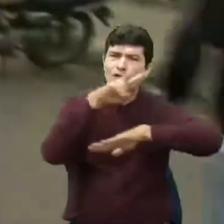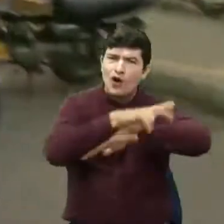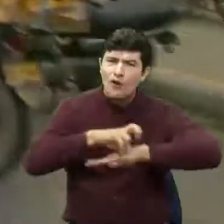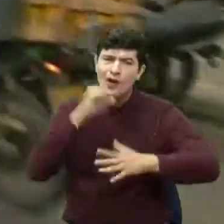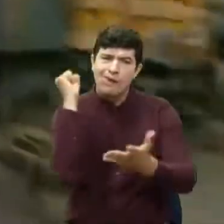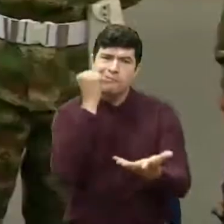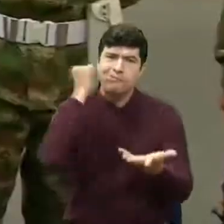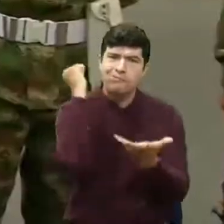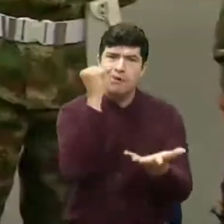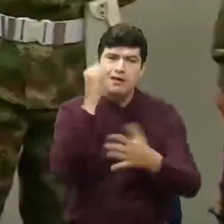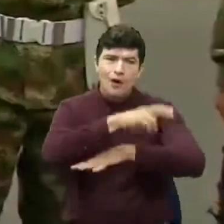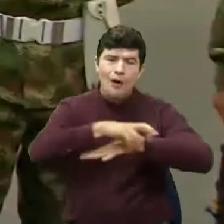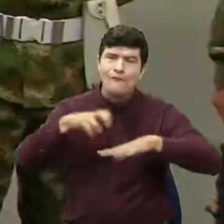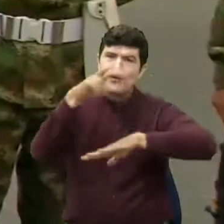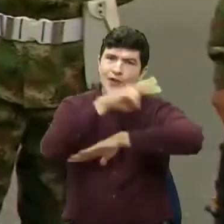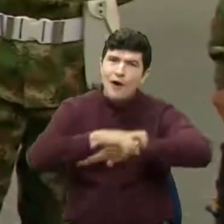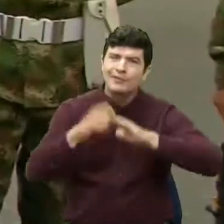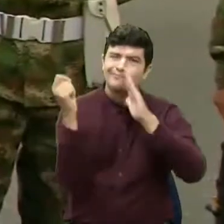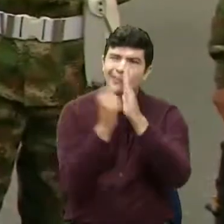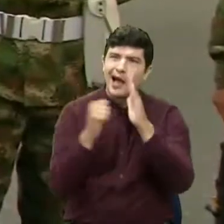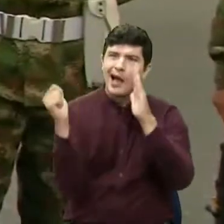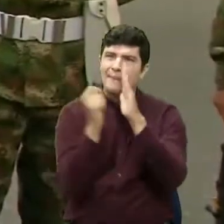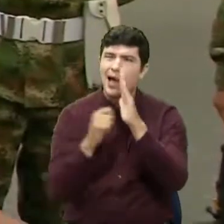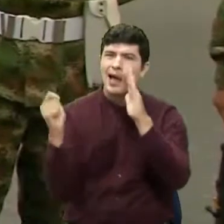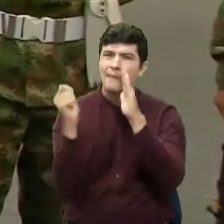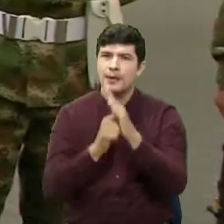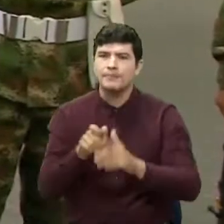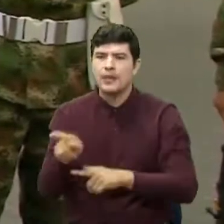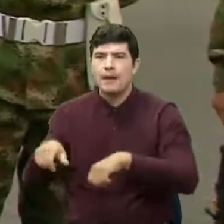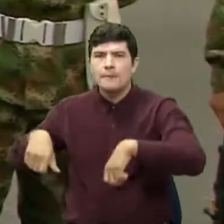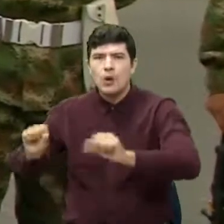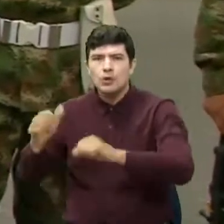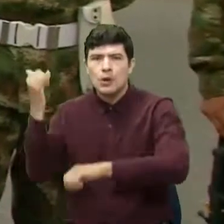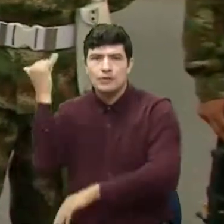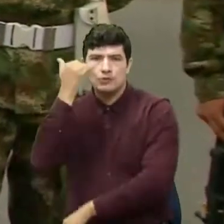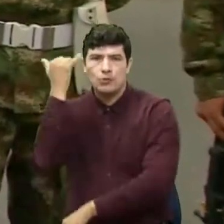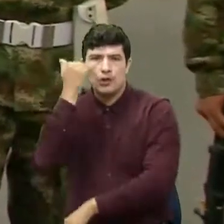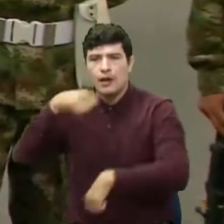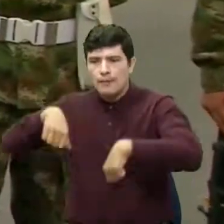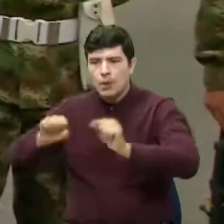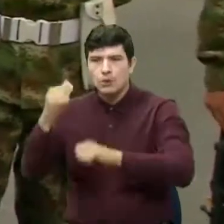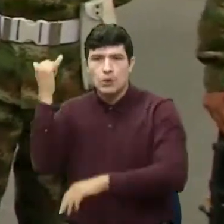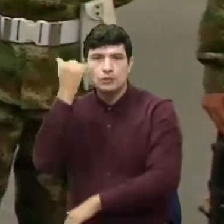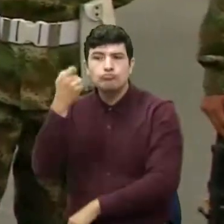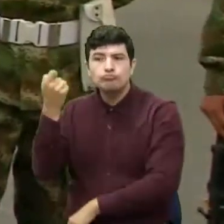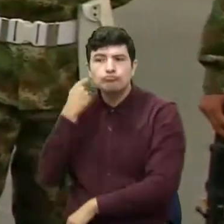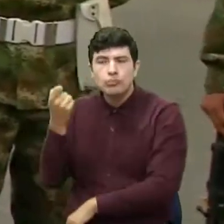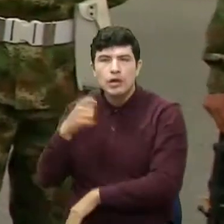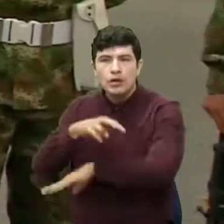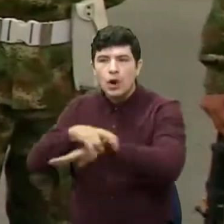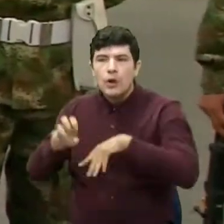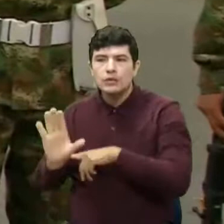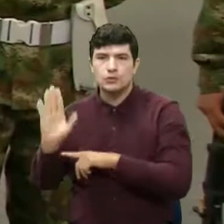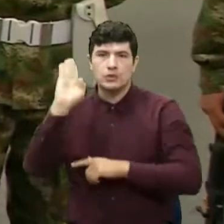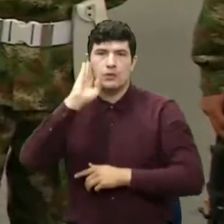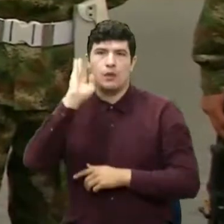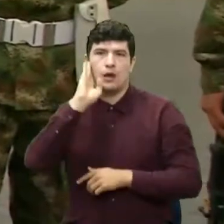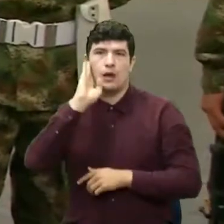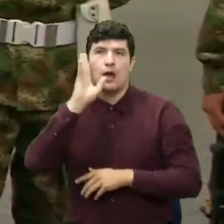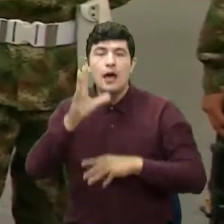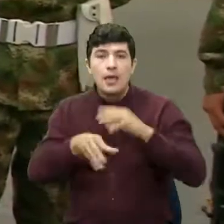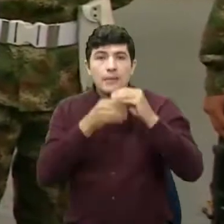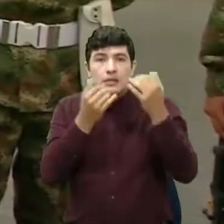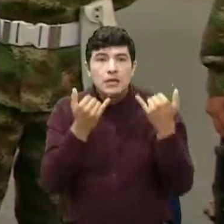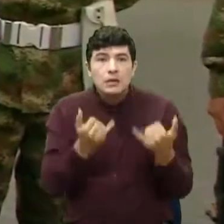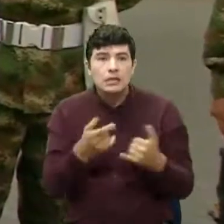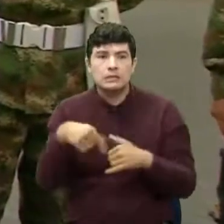blanca. Permanentemente han estado atracando una moto azul por la vía Tona, que ya atracó a un señor, le robó el celular y ya está